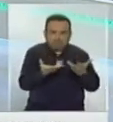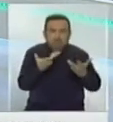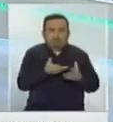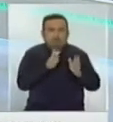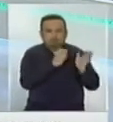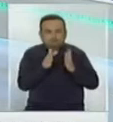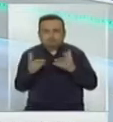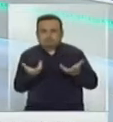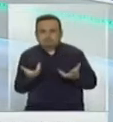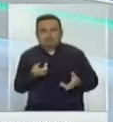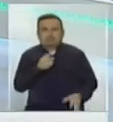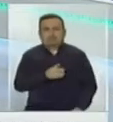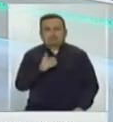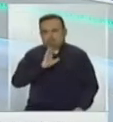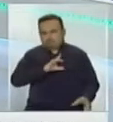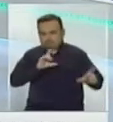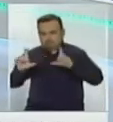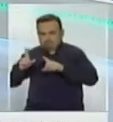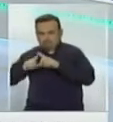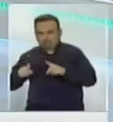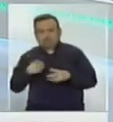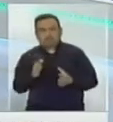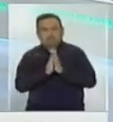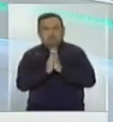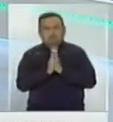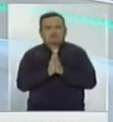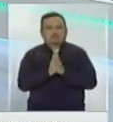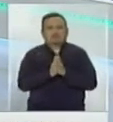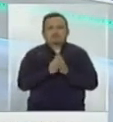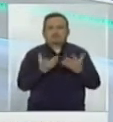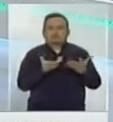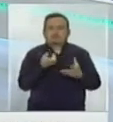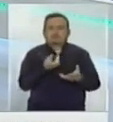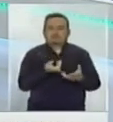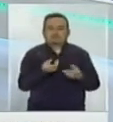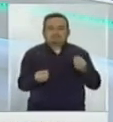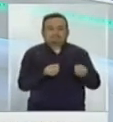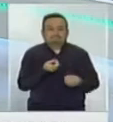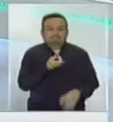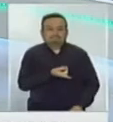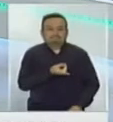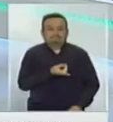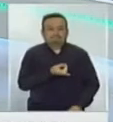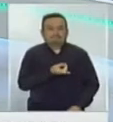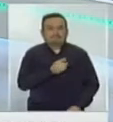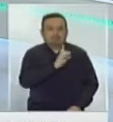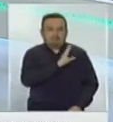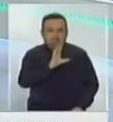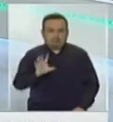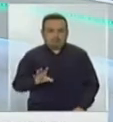por rubros qué es lo que ha ocurrido. Vamos, señor director, con la otra gráfica, por favor, para ir viendo también qué es lo que ha pasado por